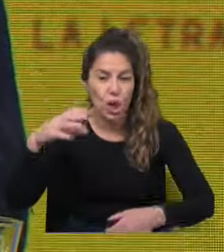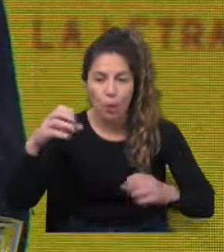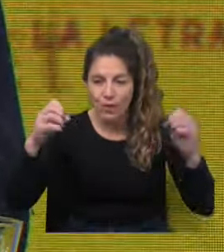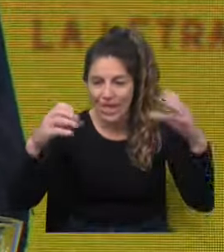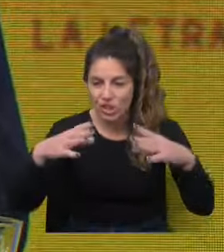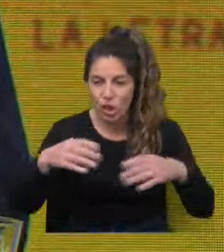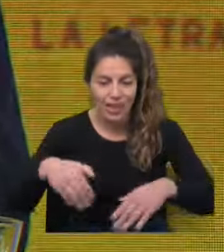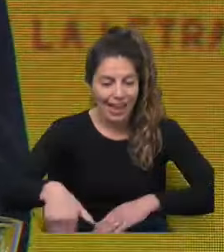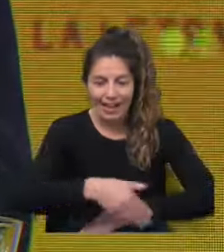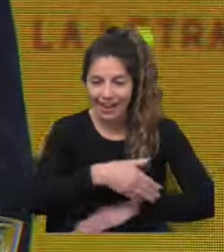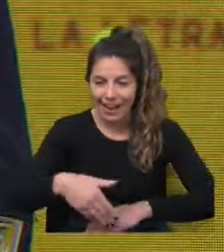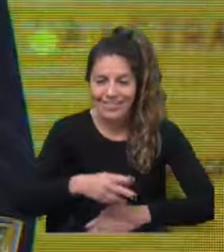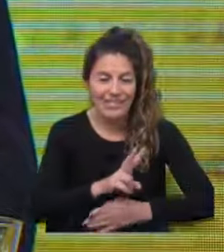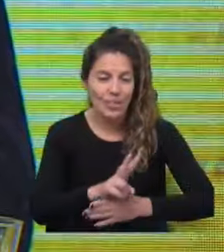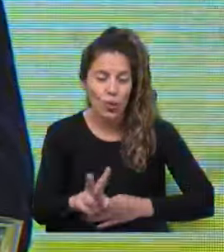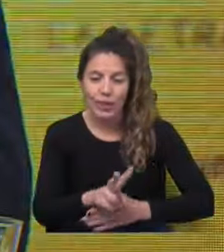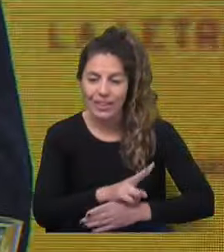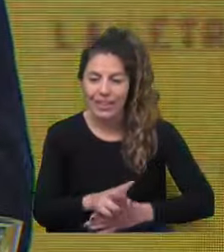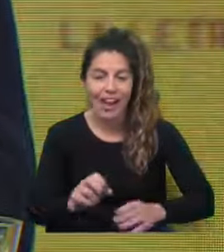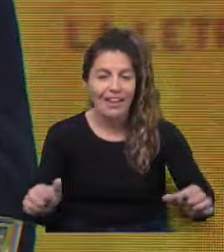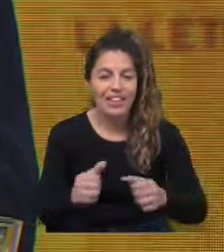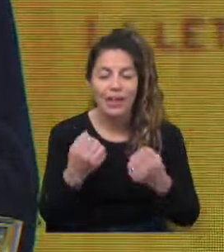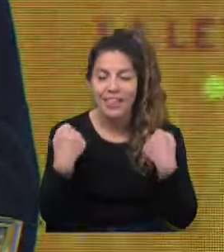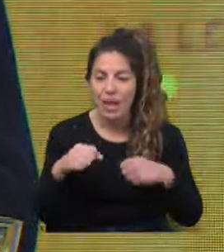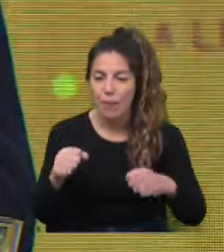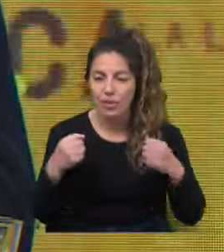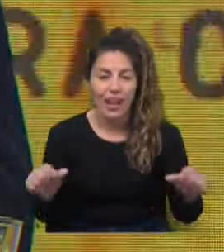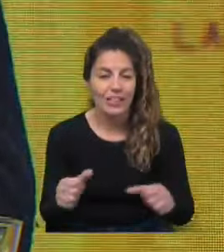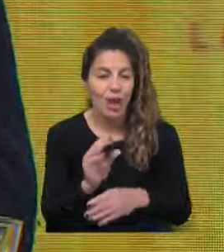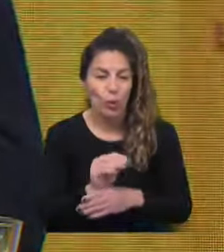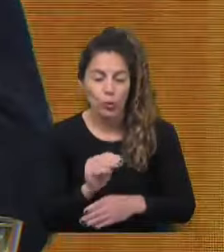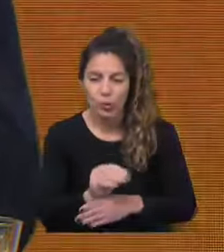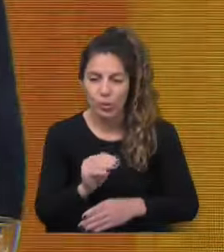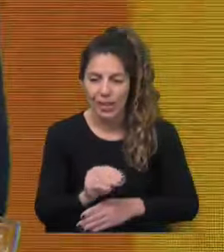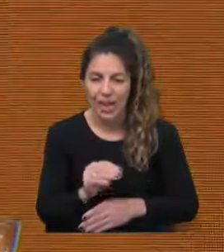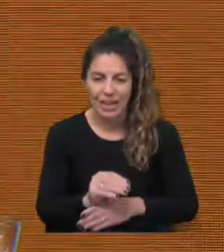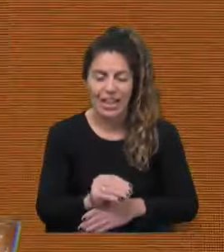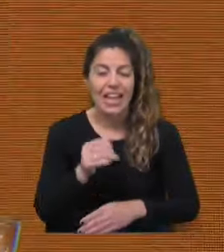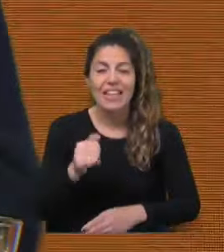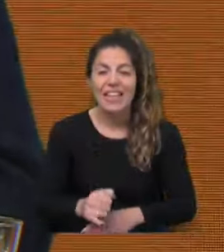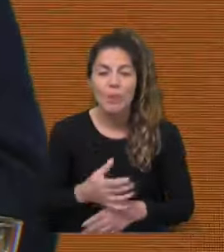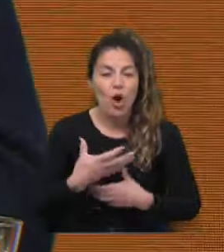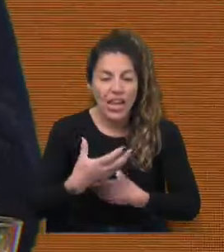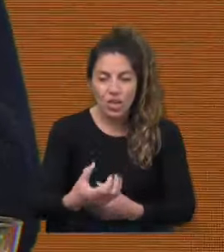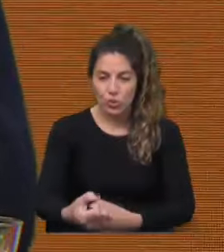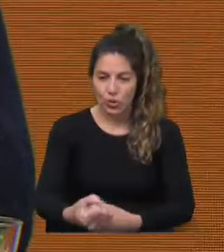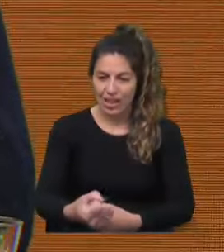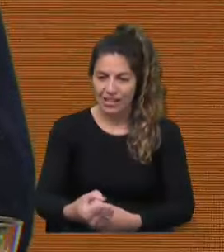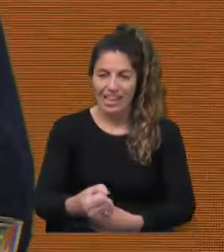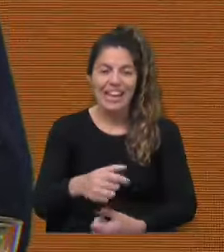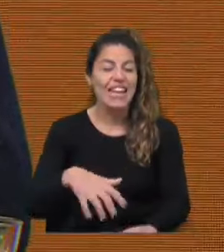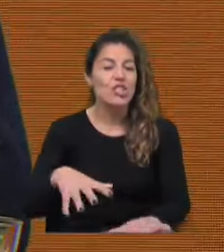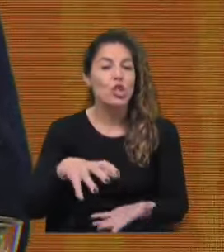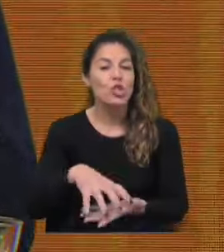en calle, en seguridad, en actividades deportivas, actividades culturales. Tenemos que ayudar que en esos